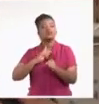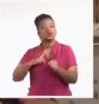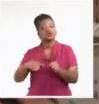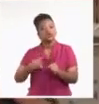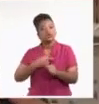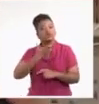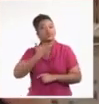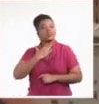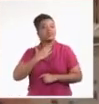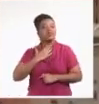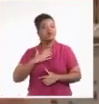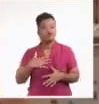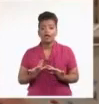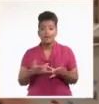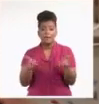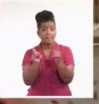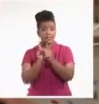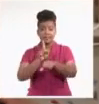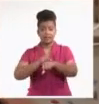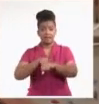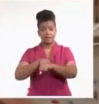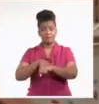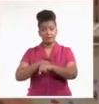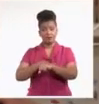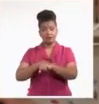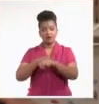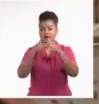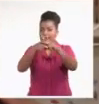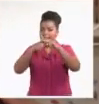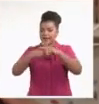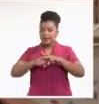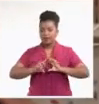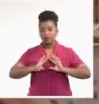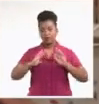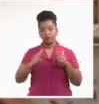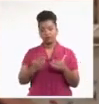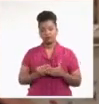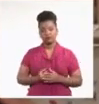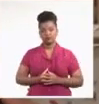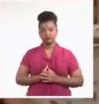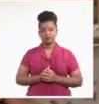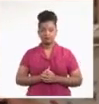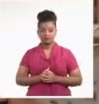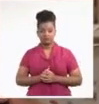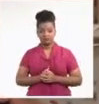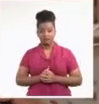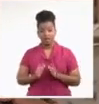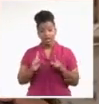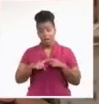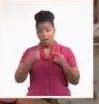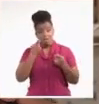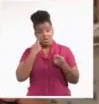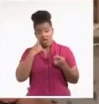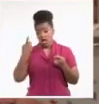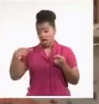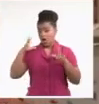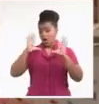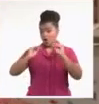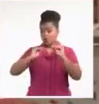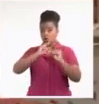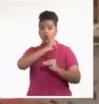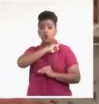nosotros, que en el menor tiempo posible, tener la recuperación total. Porque mira, anoche muchos cuadros